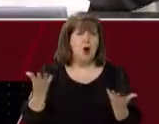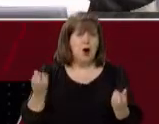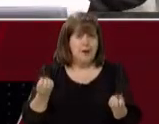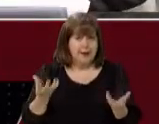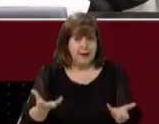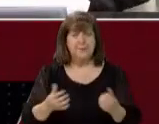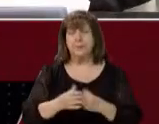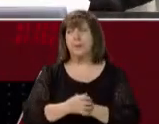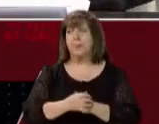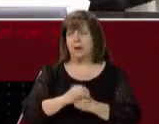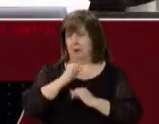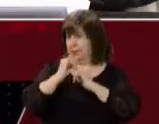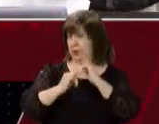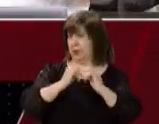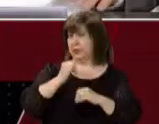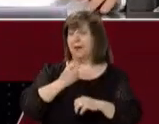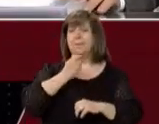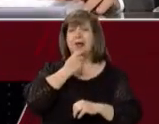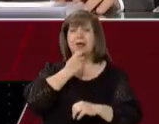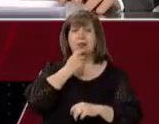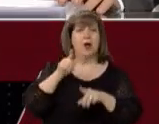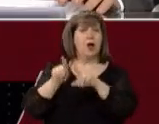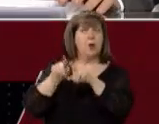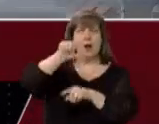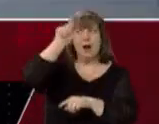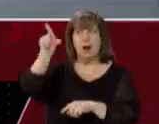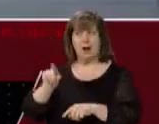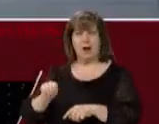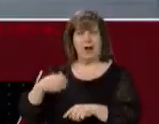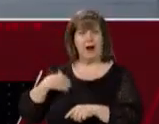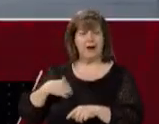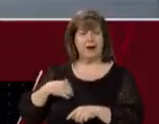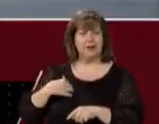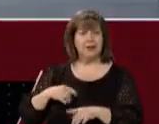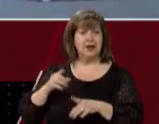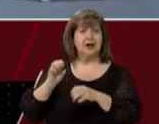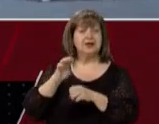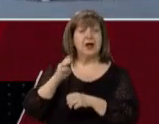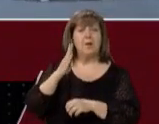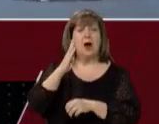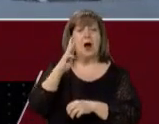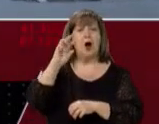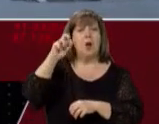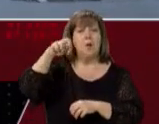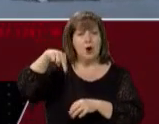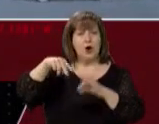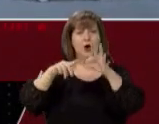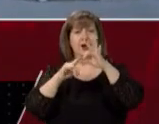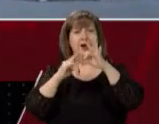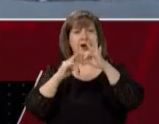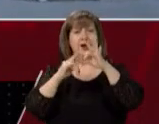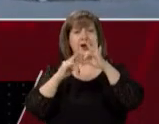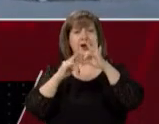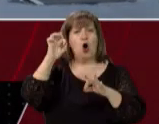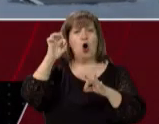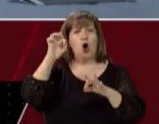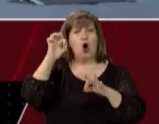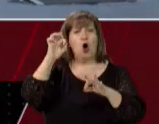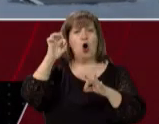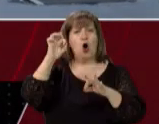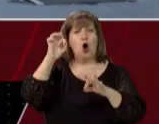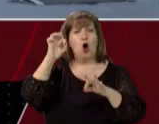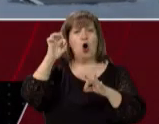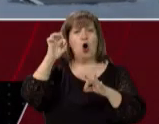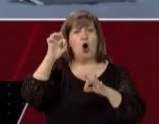Bueno, en Mendoza, como al igual que en el resto del país, se está dando esta enfermedad que se denomina bronquiolitis, y bronquiolitis